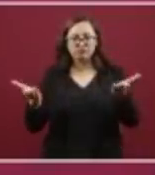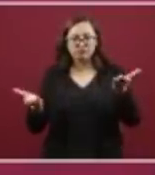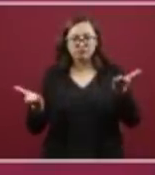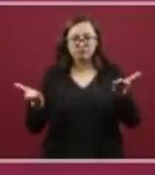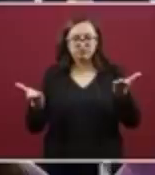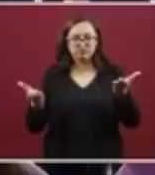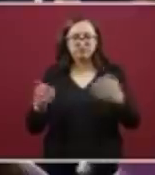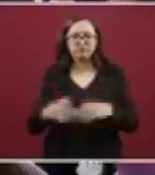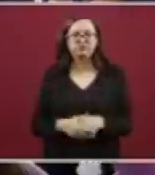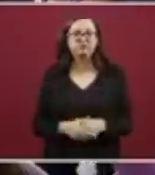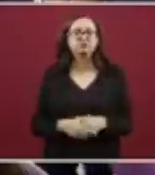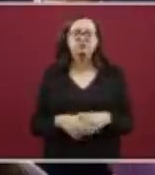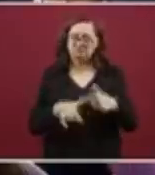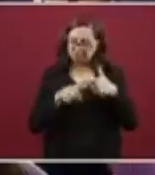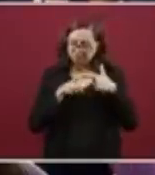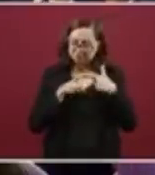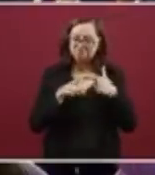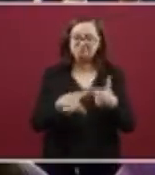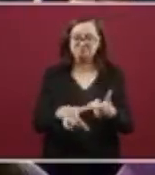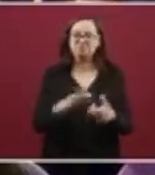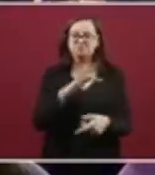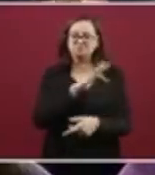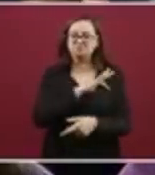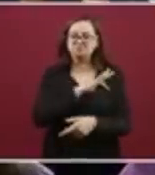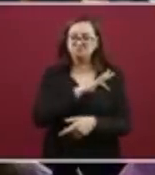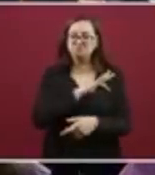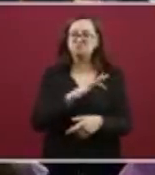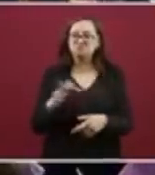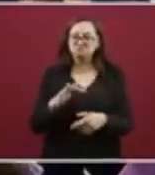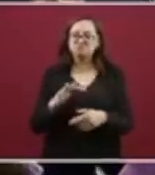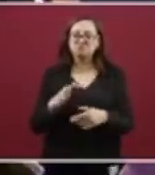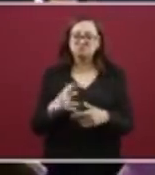Y así vamos a poder contar con agua